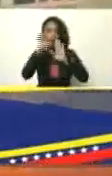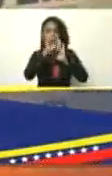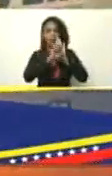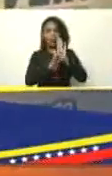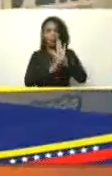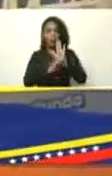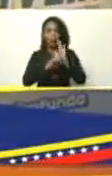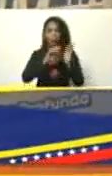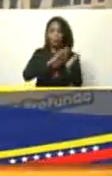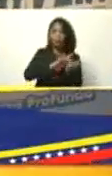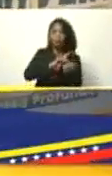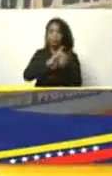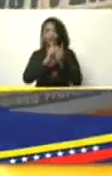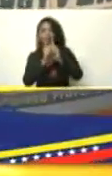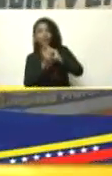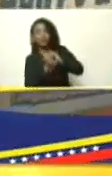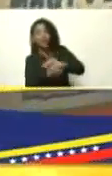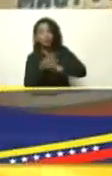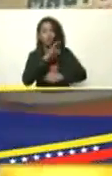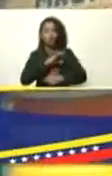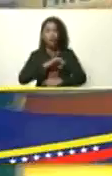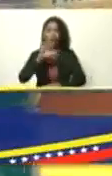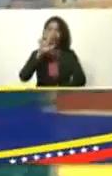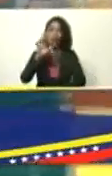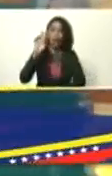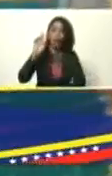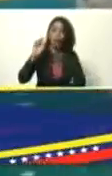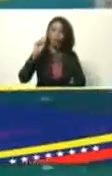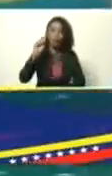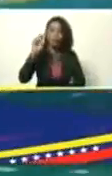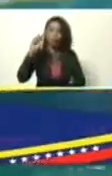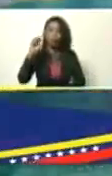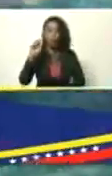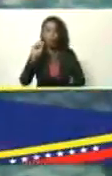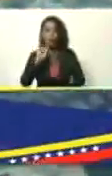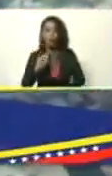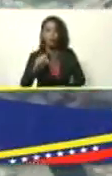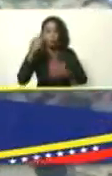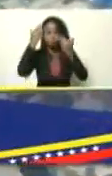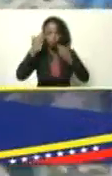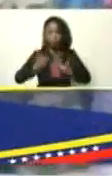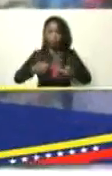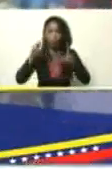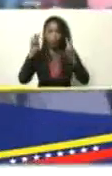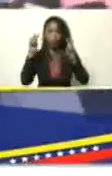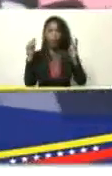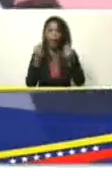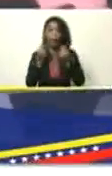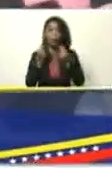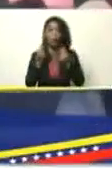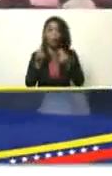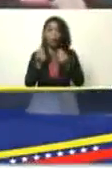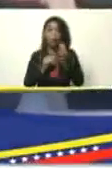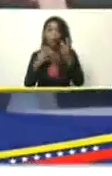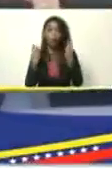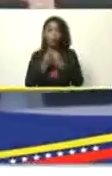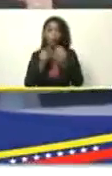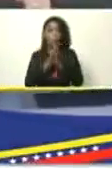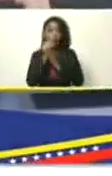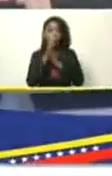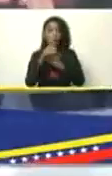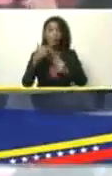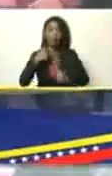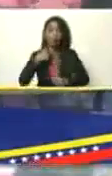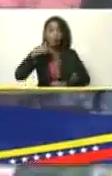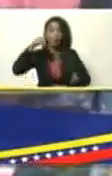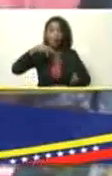de transición al socialismo de las 3R.net, el cual uno es la nueva economía con los emprendedores. Bueno, estoy